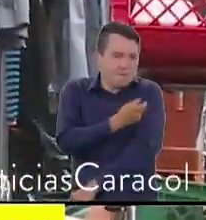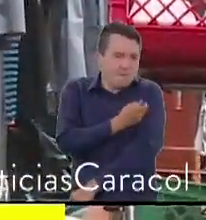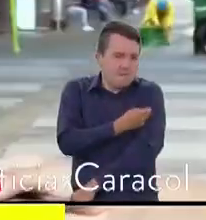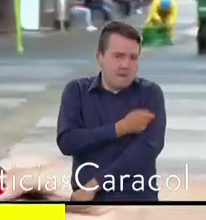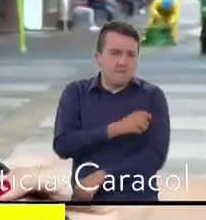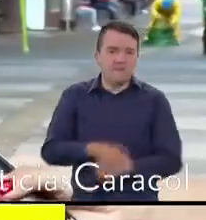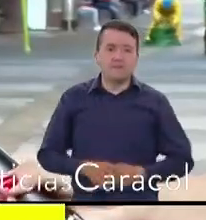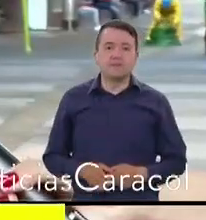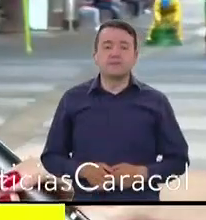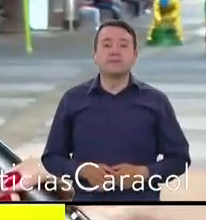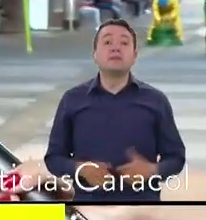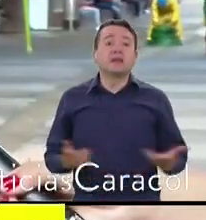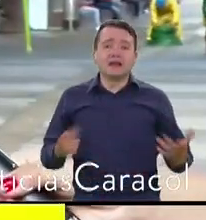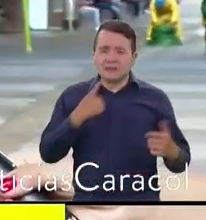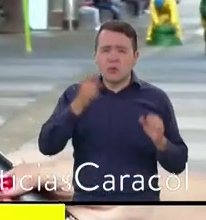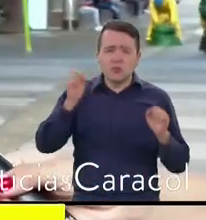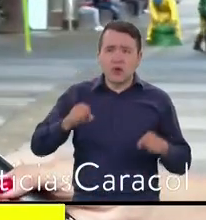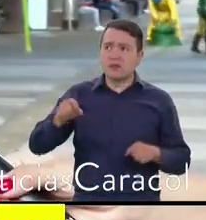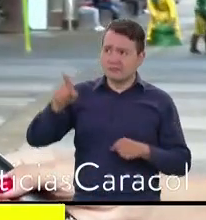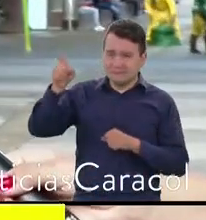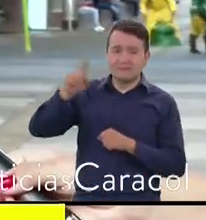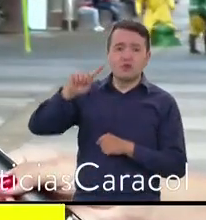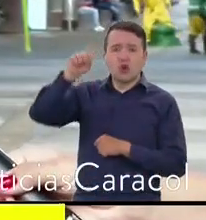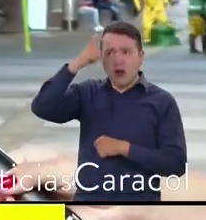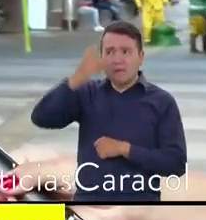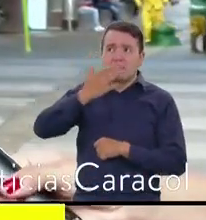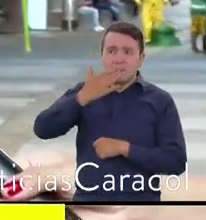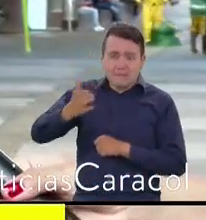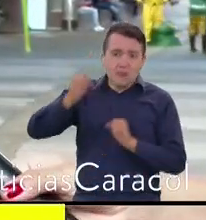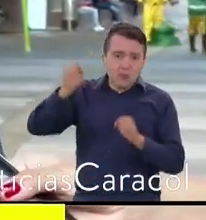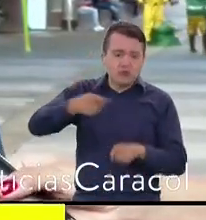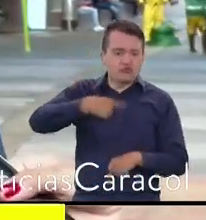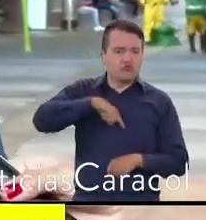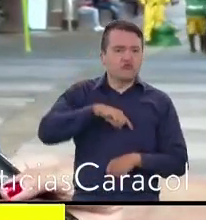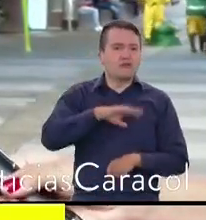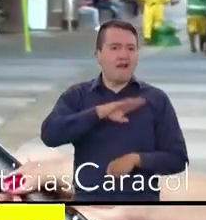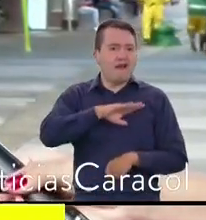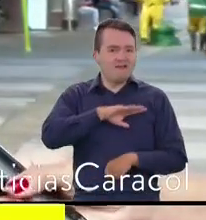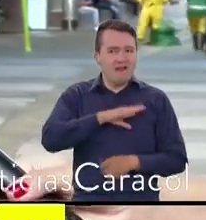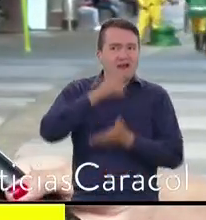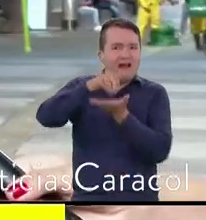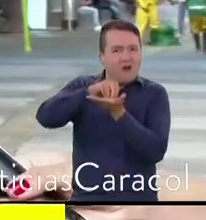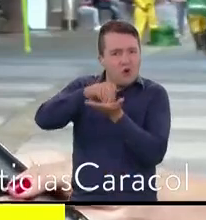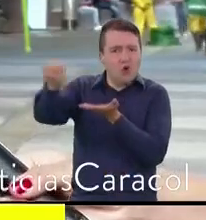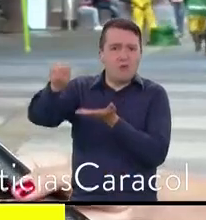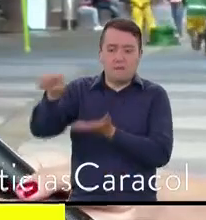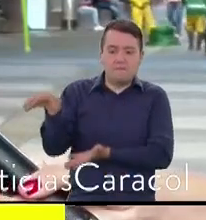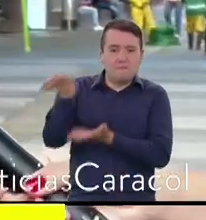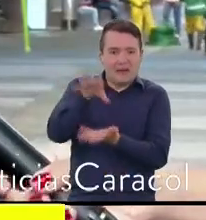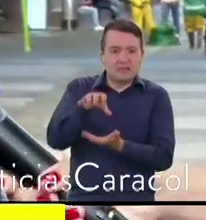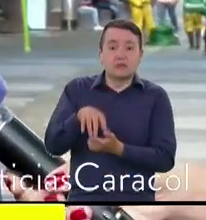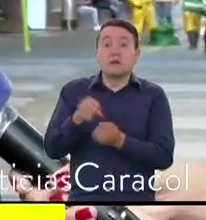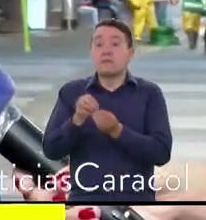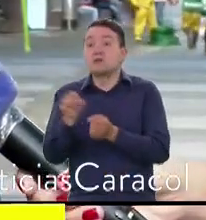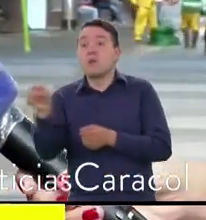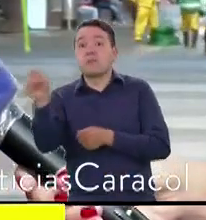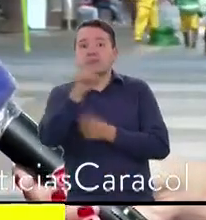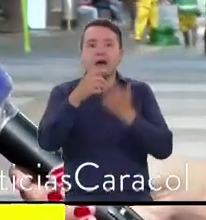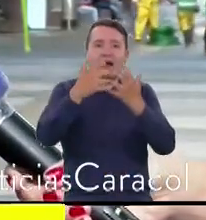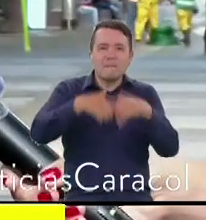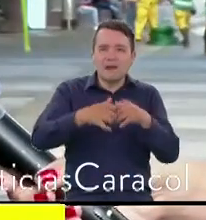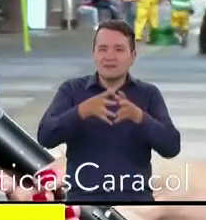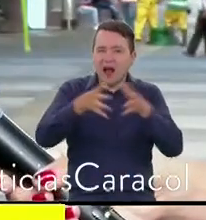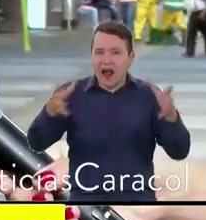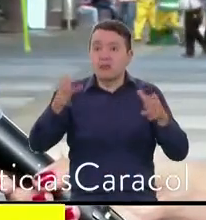las alcaldías para que también adquiramos vacunas y podamos complementar. Y las grandes multinacionales y empresas